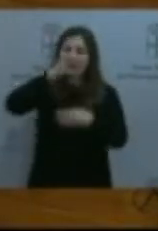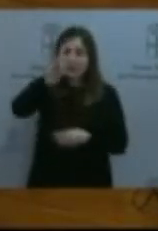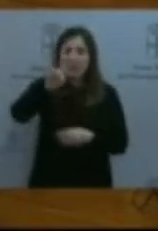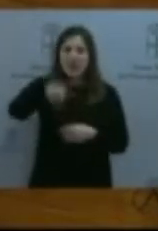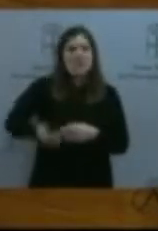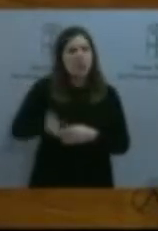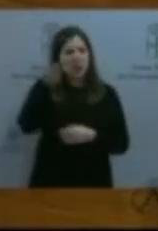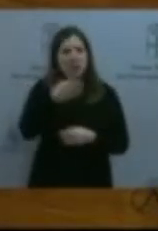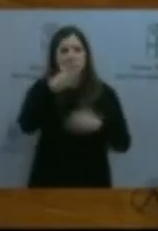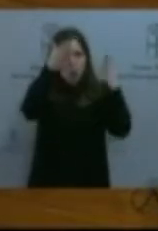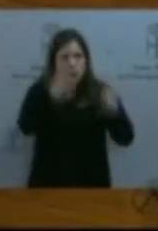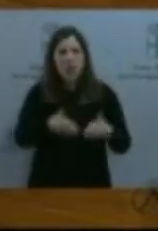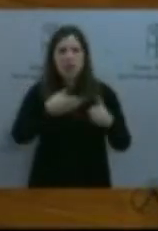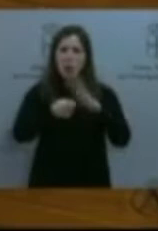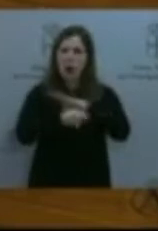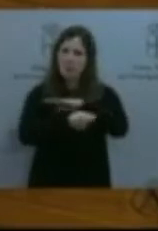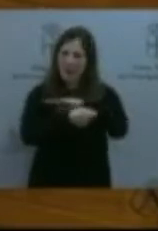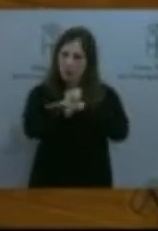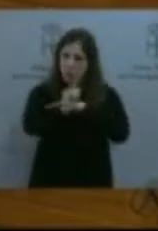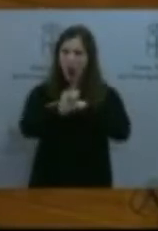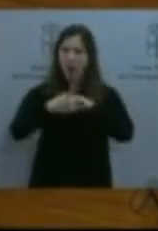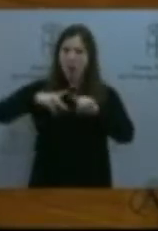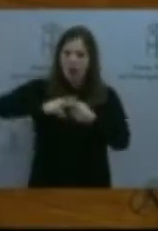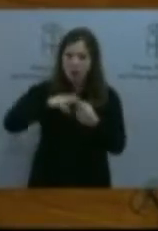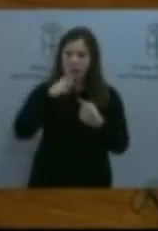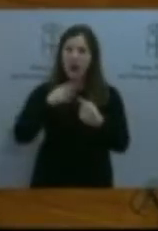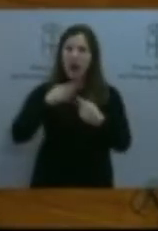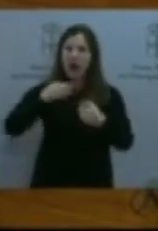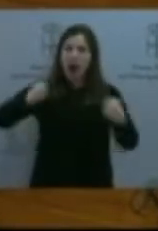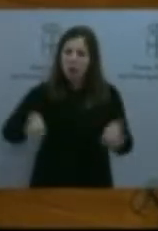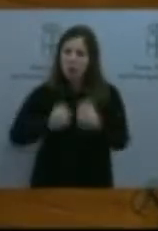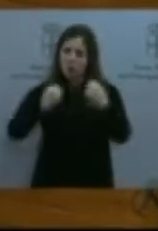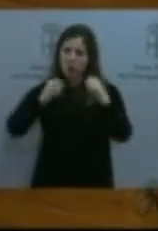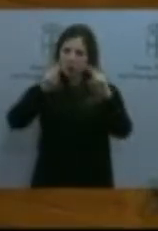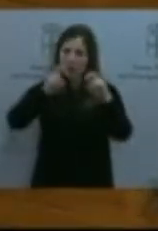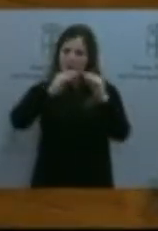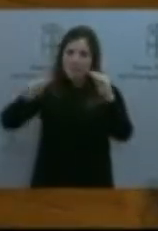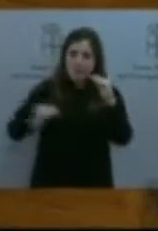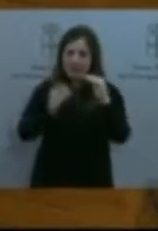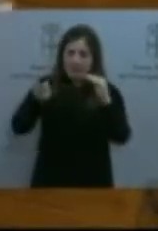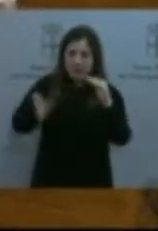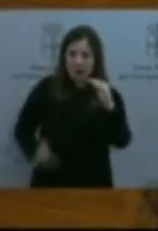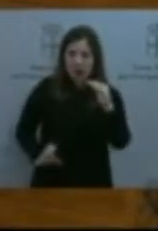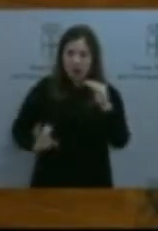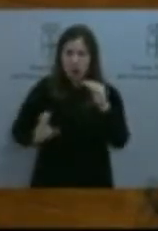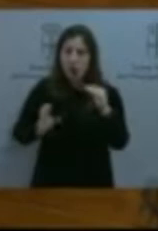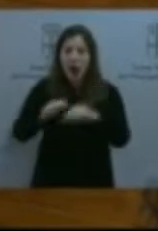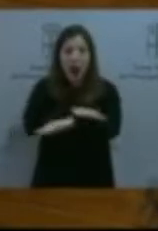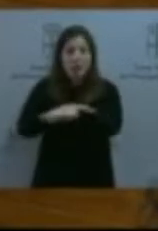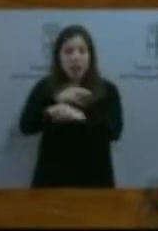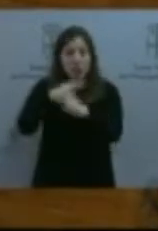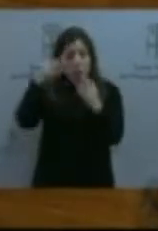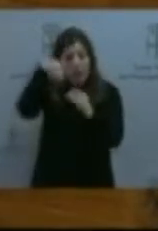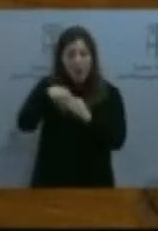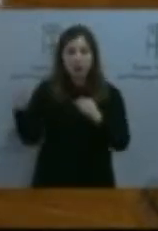para actuar sobre la brecha salarial, y en la administración pública deberían, por supuesto, que actuar y evitar cualquier clase de discriminación. Sin embargo, la